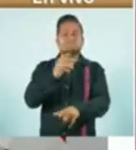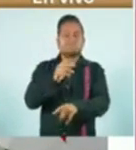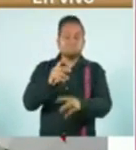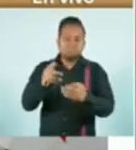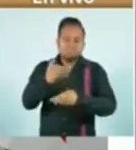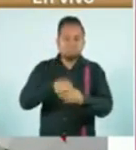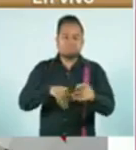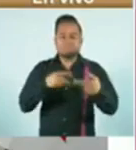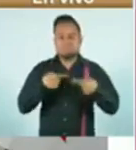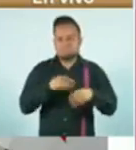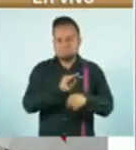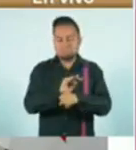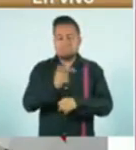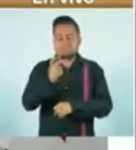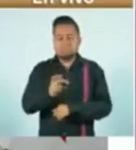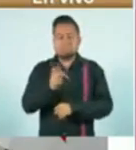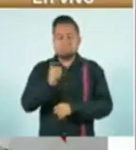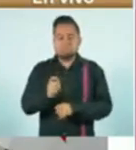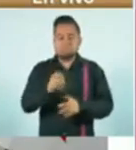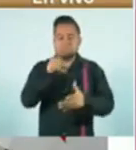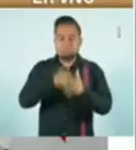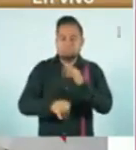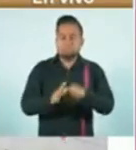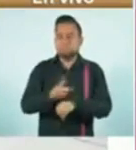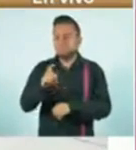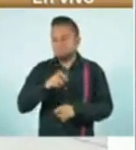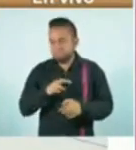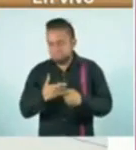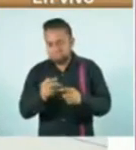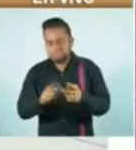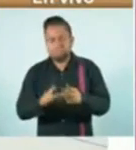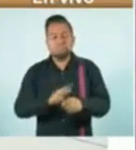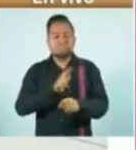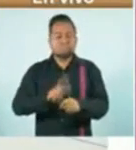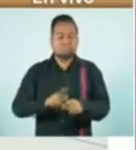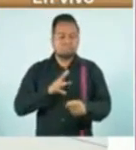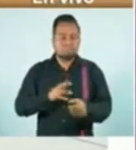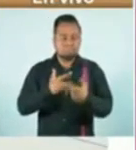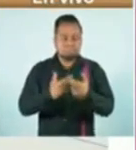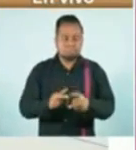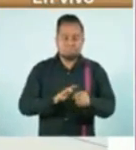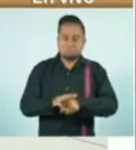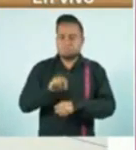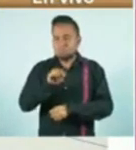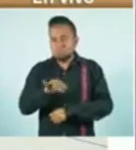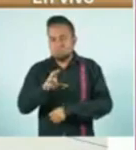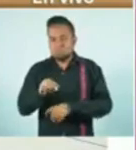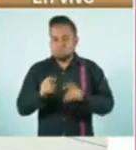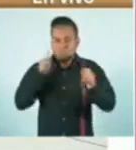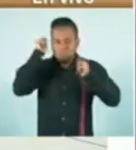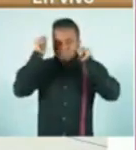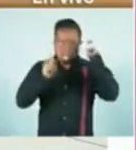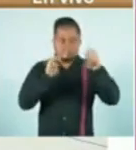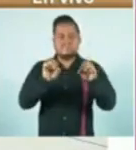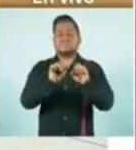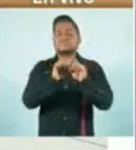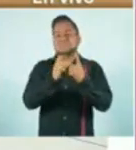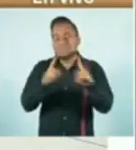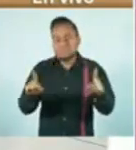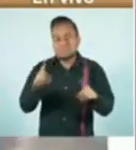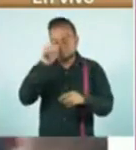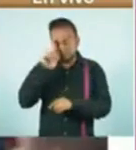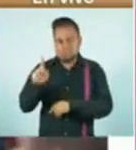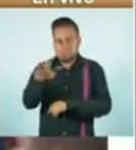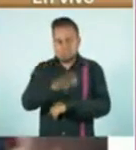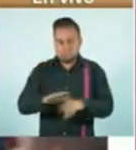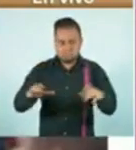humanidad, porque eso es lo que está de fondo, el agua, el medio ambiente y la viabilidad turística y de desarrollo de los pueblos